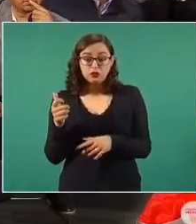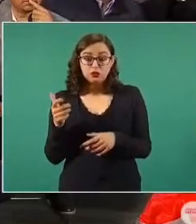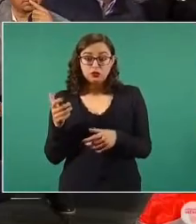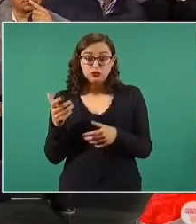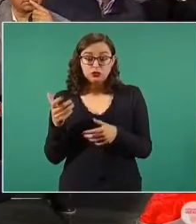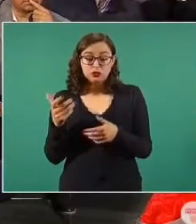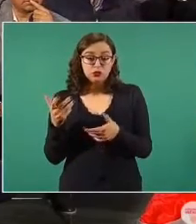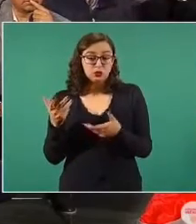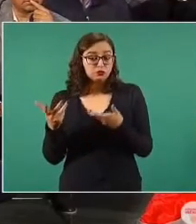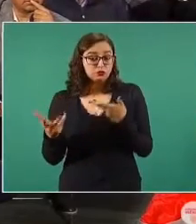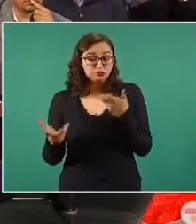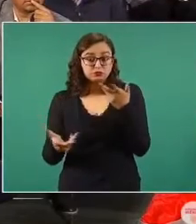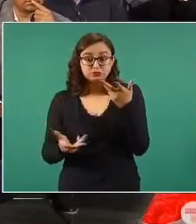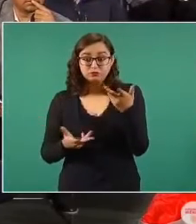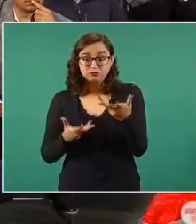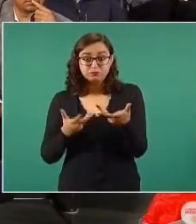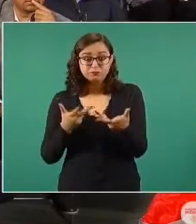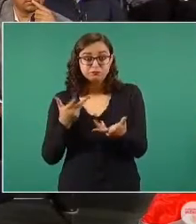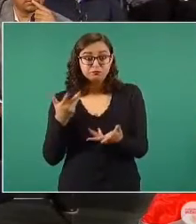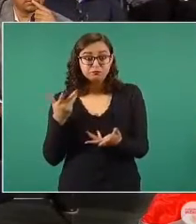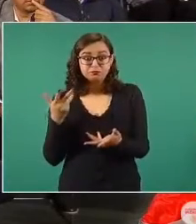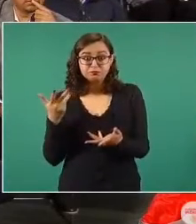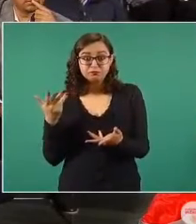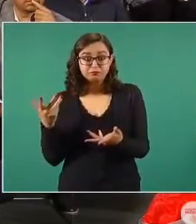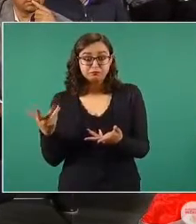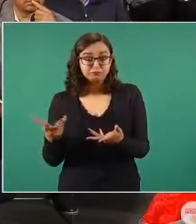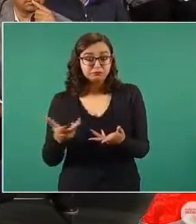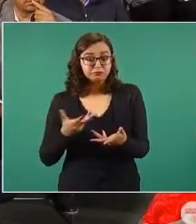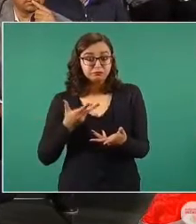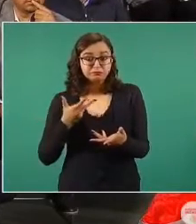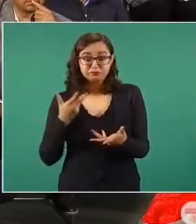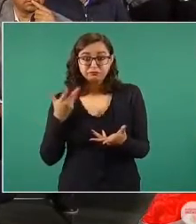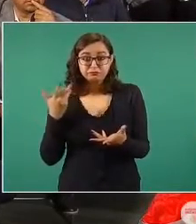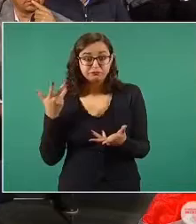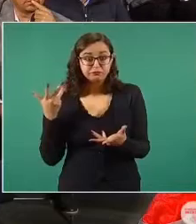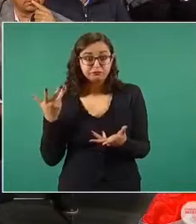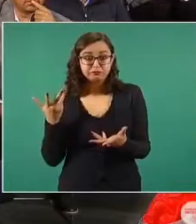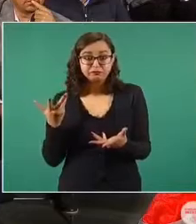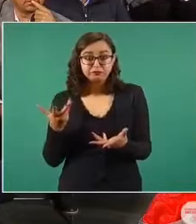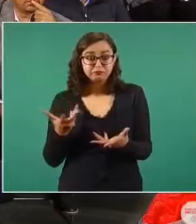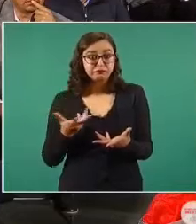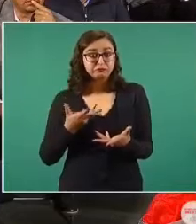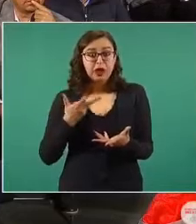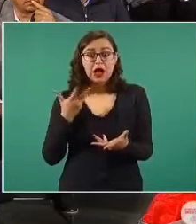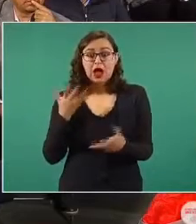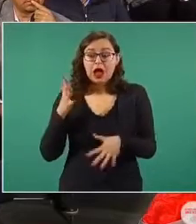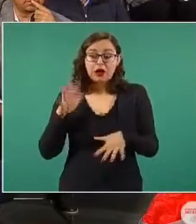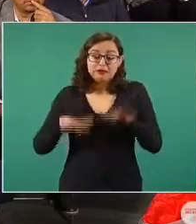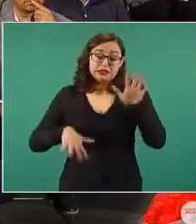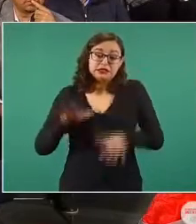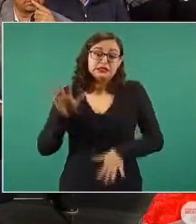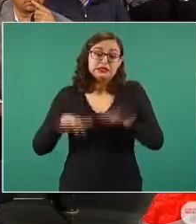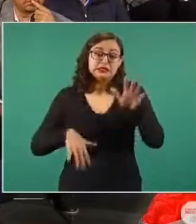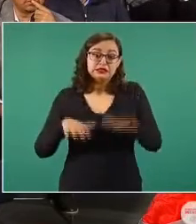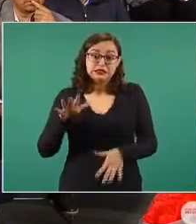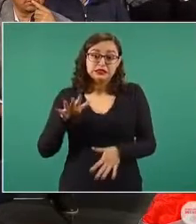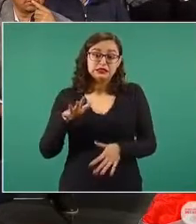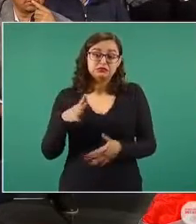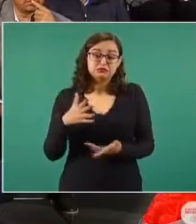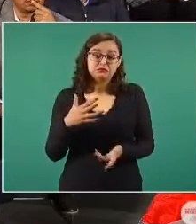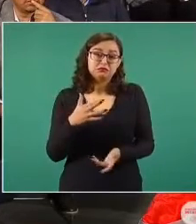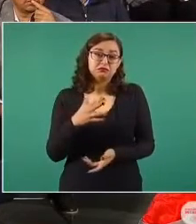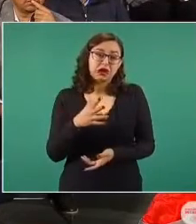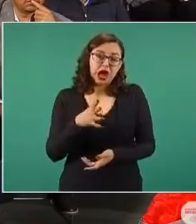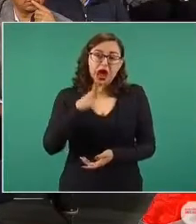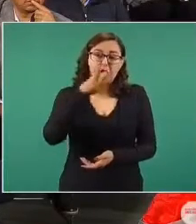pues hay veces que es mejor llegar a un mal arreglo que a un buen pleito.